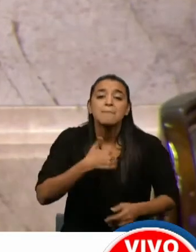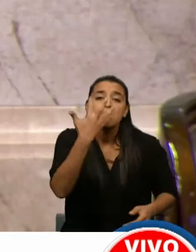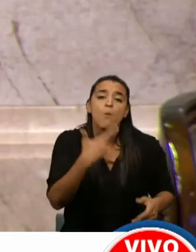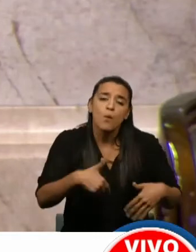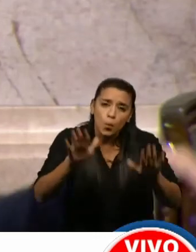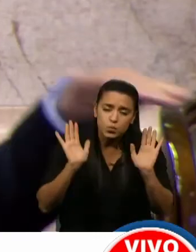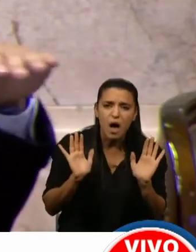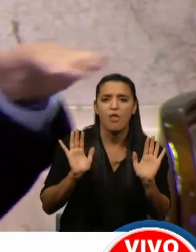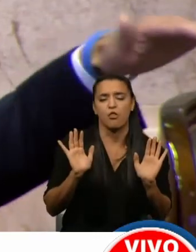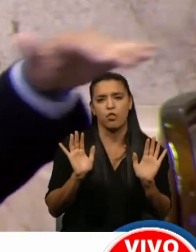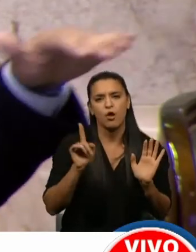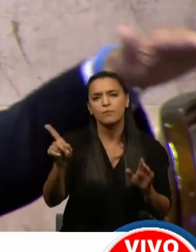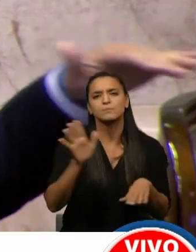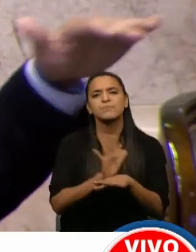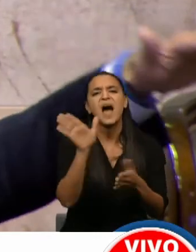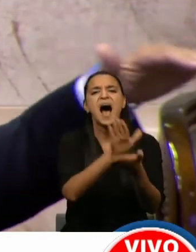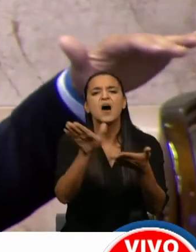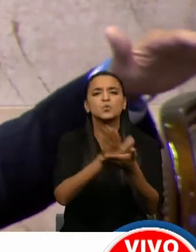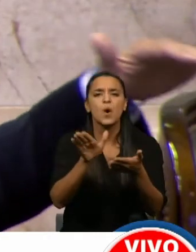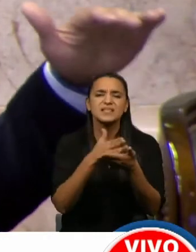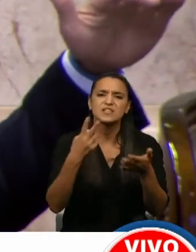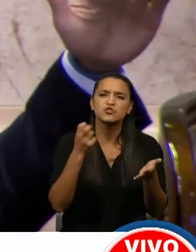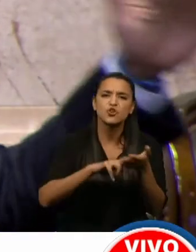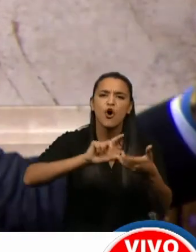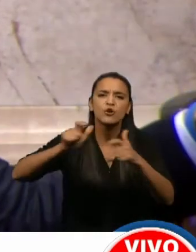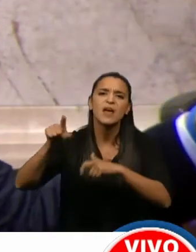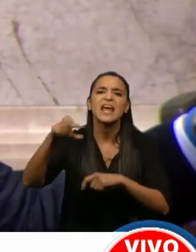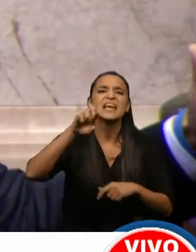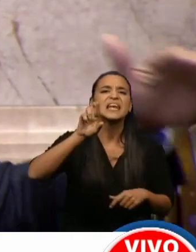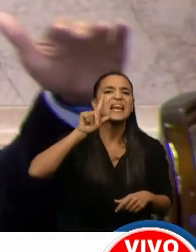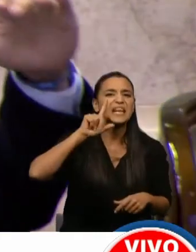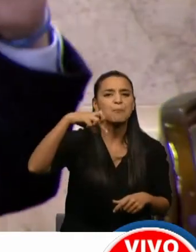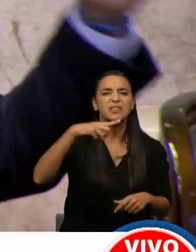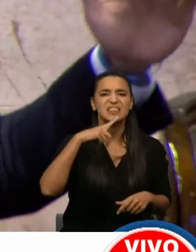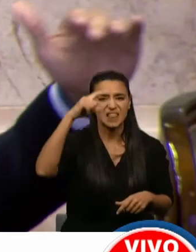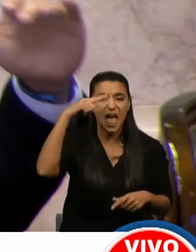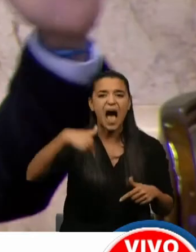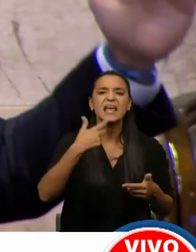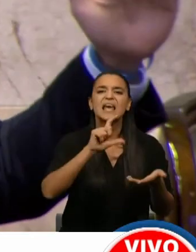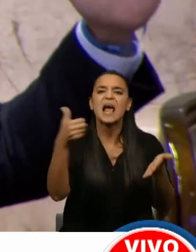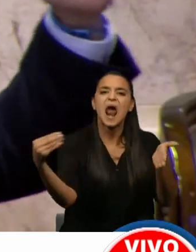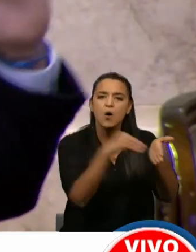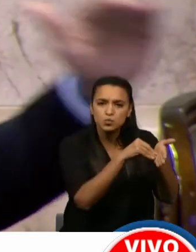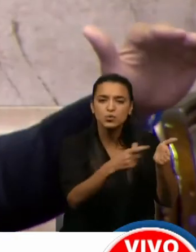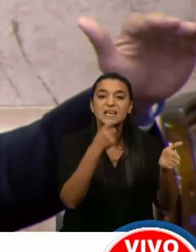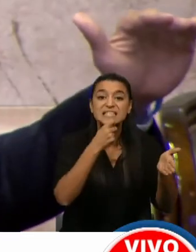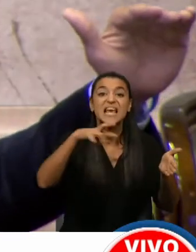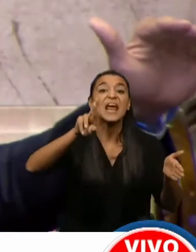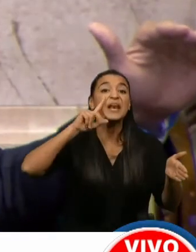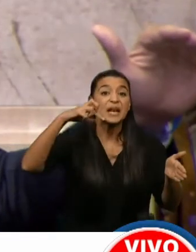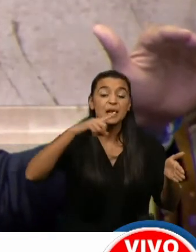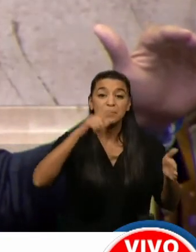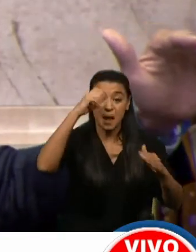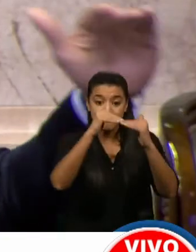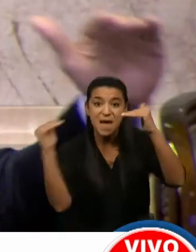por ejemplo, que no quede la actualización del mínimo imponible solo atada al RIPTE, sino que haya una cláusula que lo dispare en caso de que el RIPTE quede